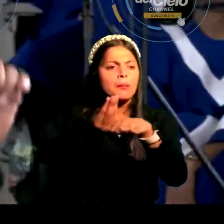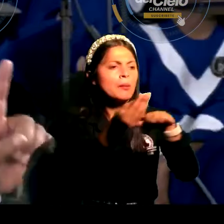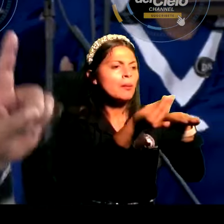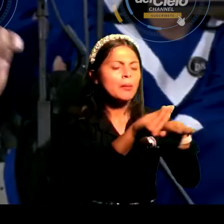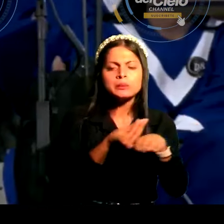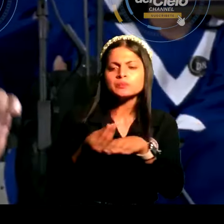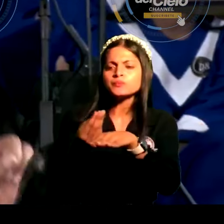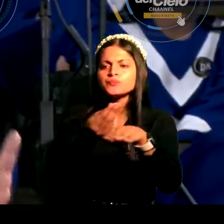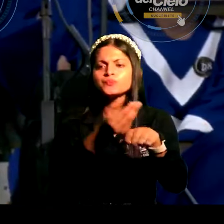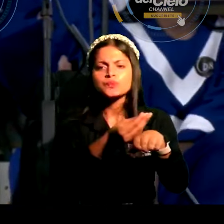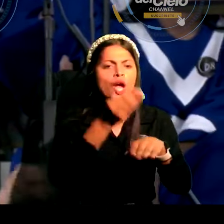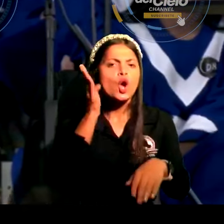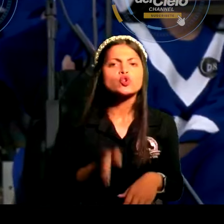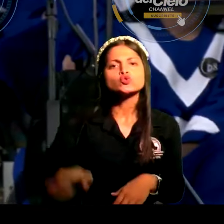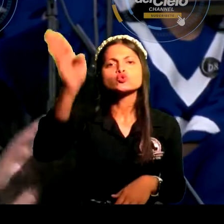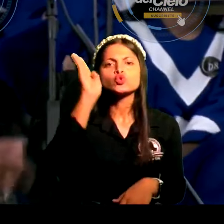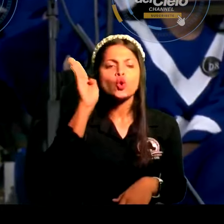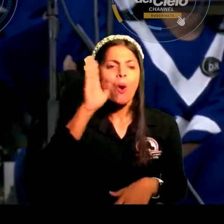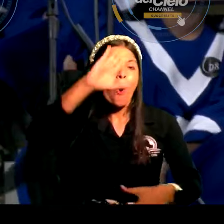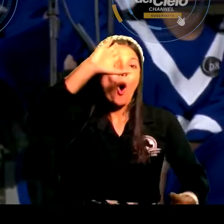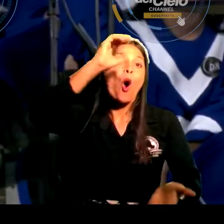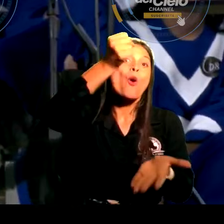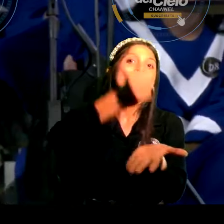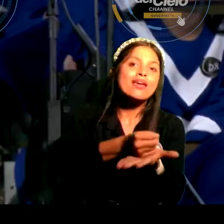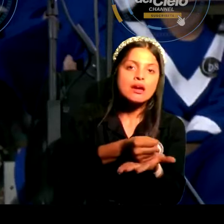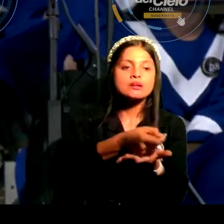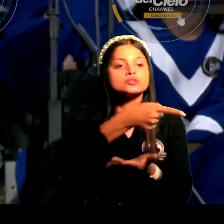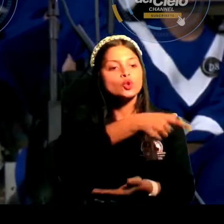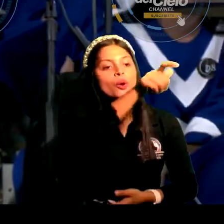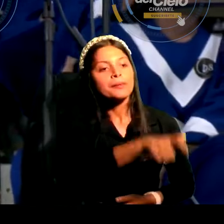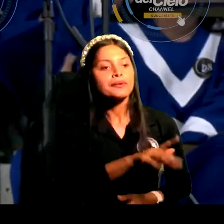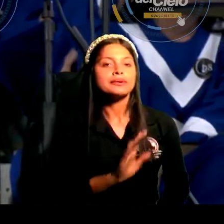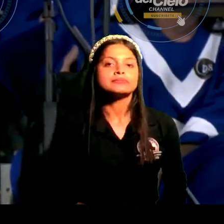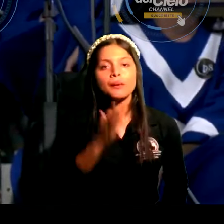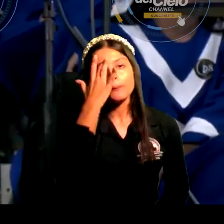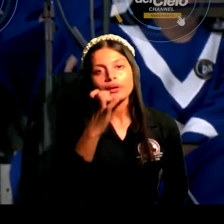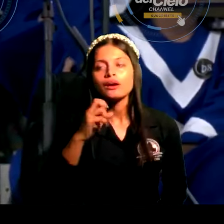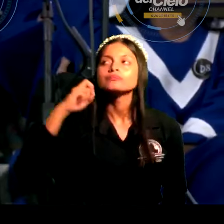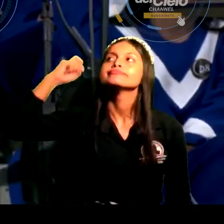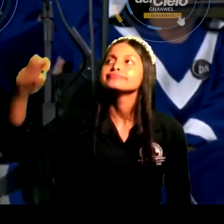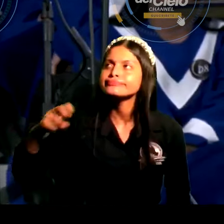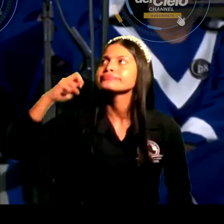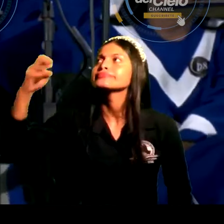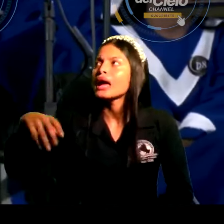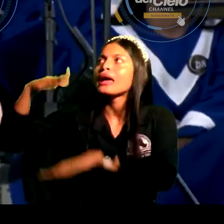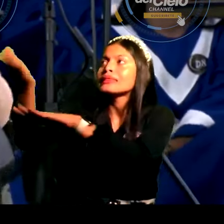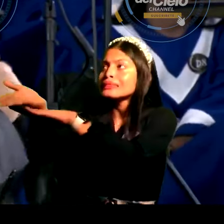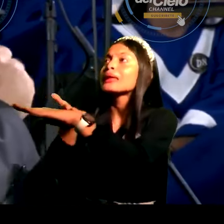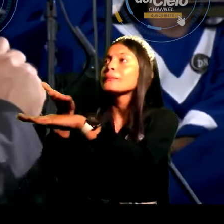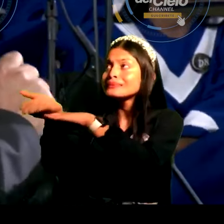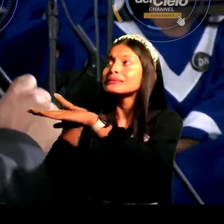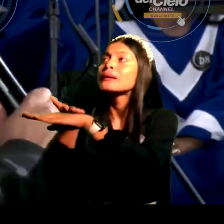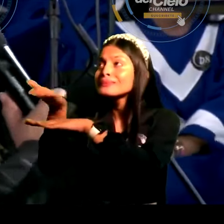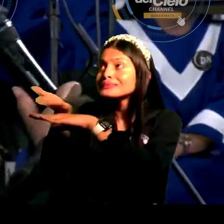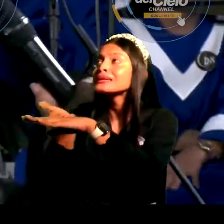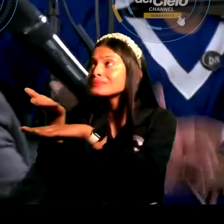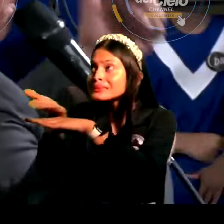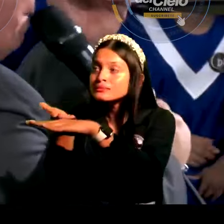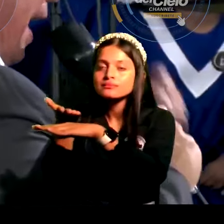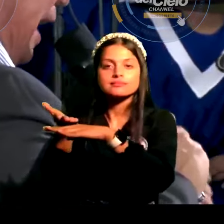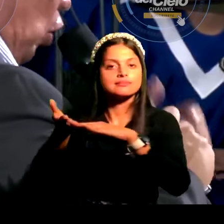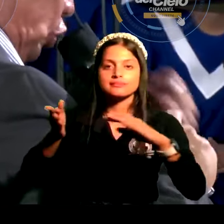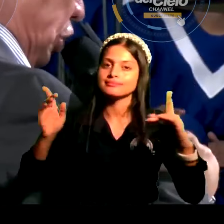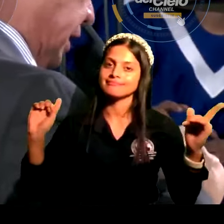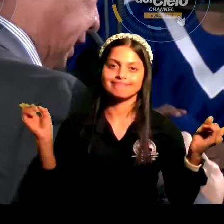Dios tiene obligaciones con él o con ella. Algunos creen que Dios es el bombero que